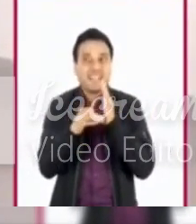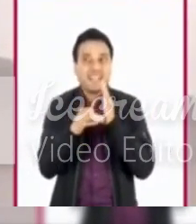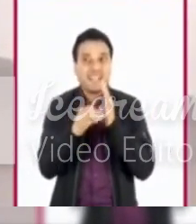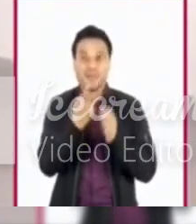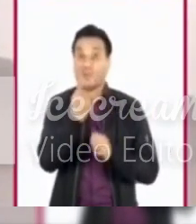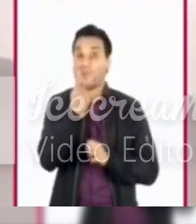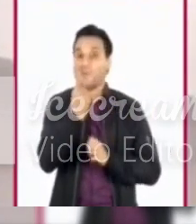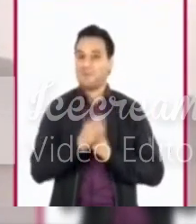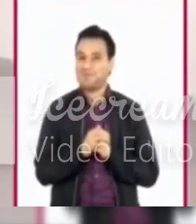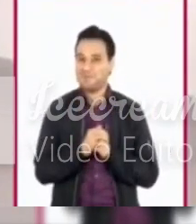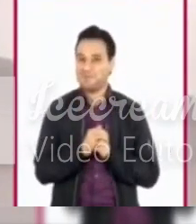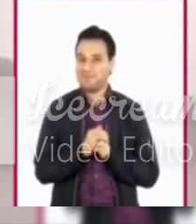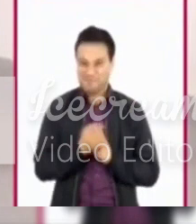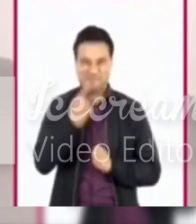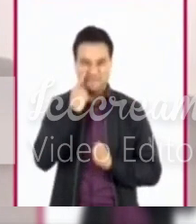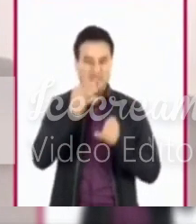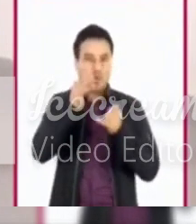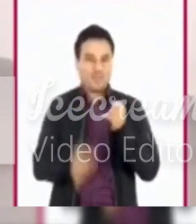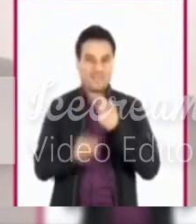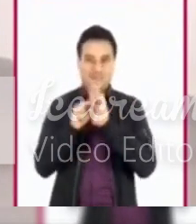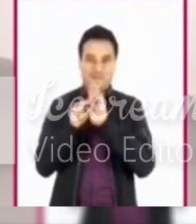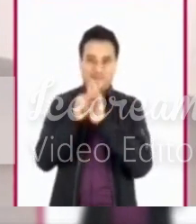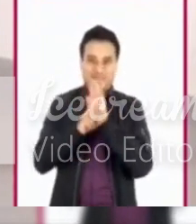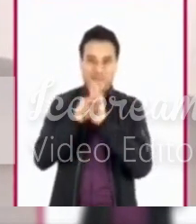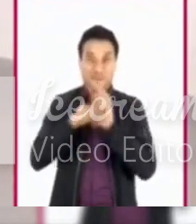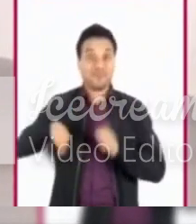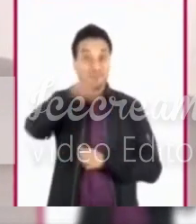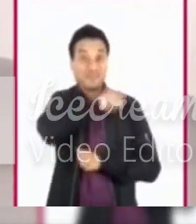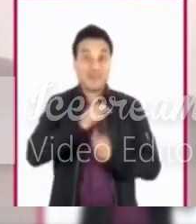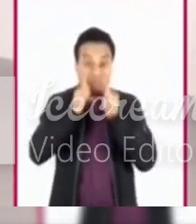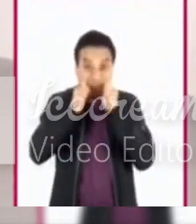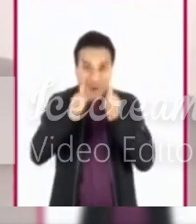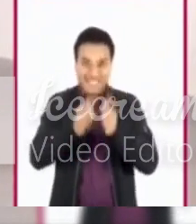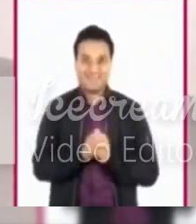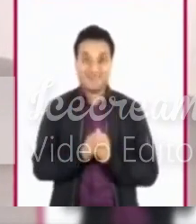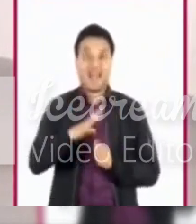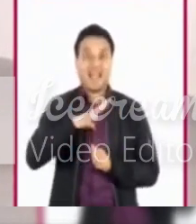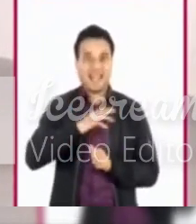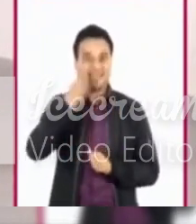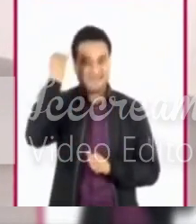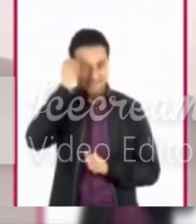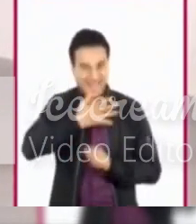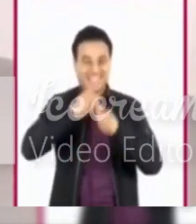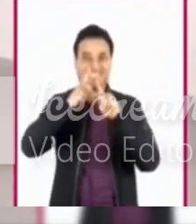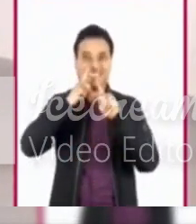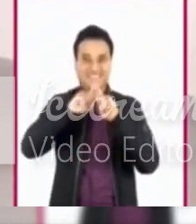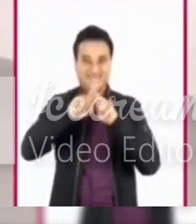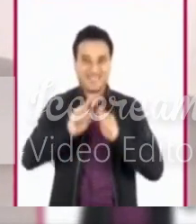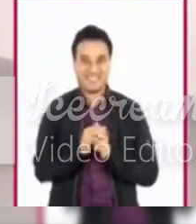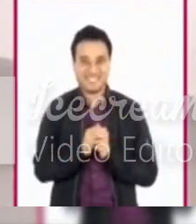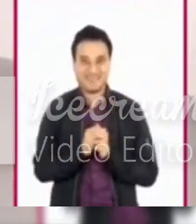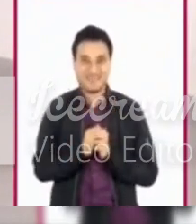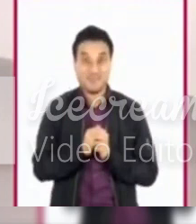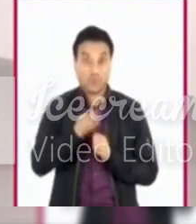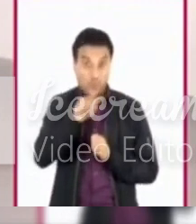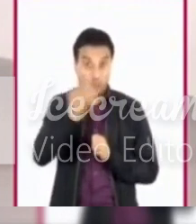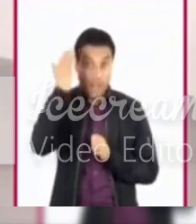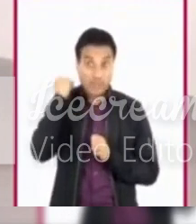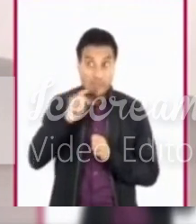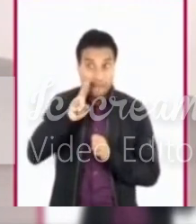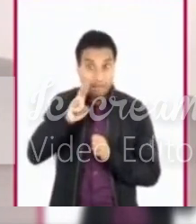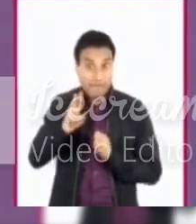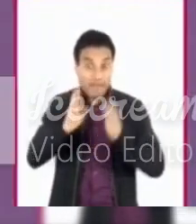elemento. Veamos el último video. Presten atención a las distintas imágenes y reflexiones si alguna de ellas la han visto en la